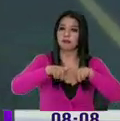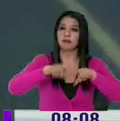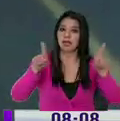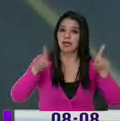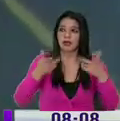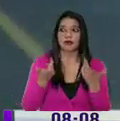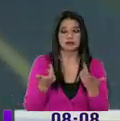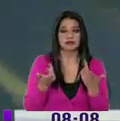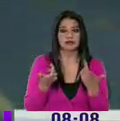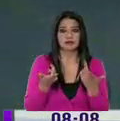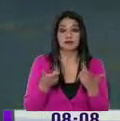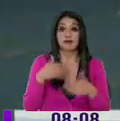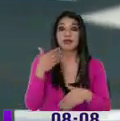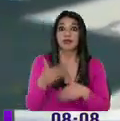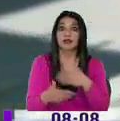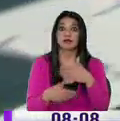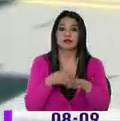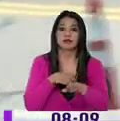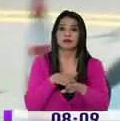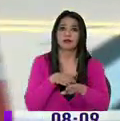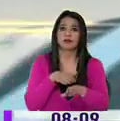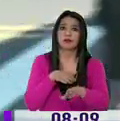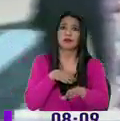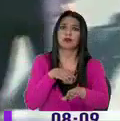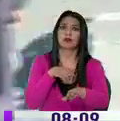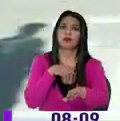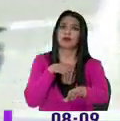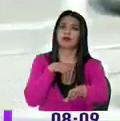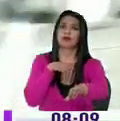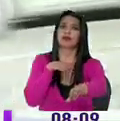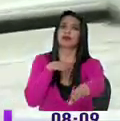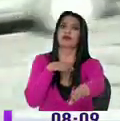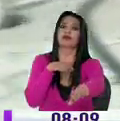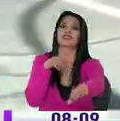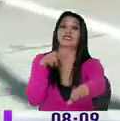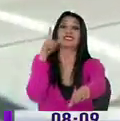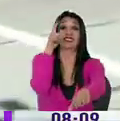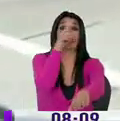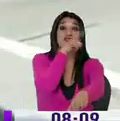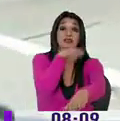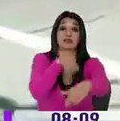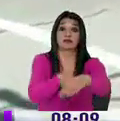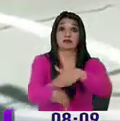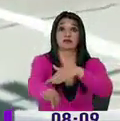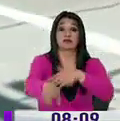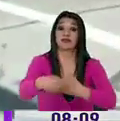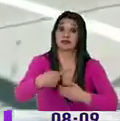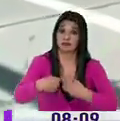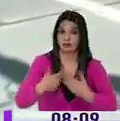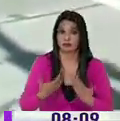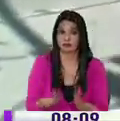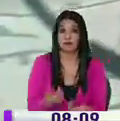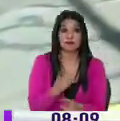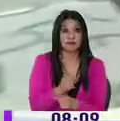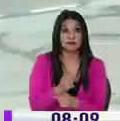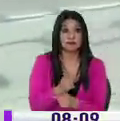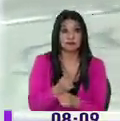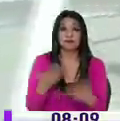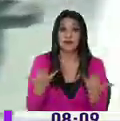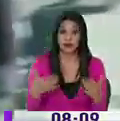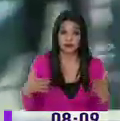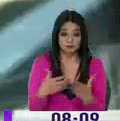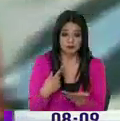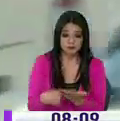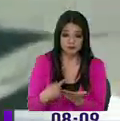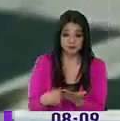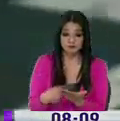que tomar en consideración que luego se hace un cuello de botella, un embudo, donde se nos complica ya el ingreso a la ciudad. Entonces, hemos estado haciendo estos análisis,